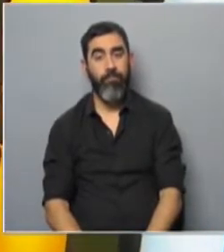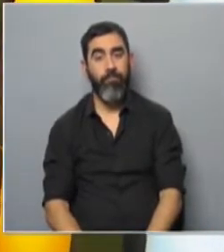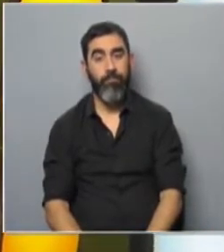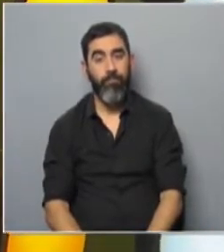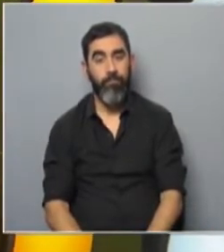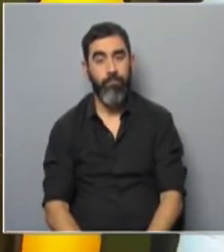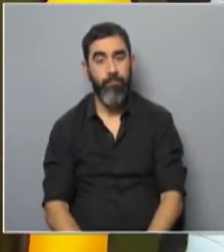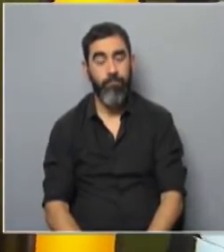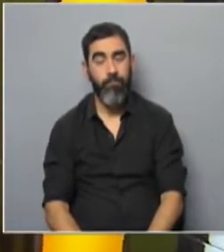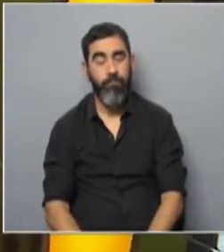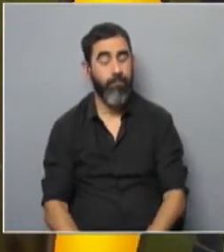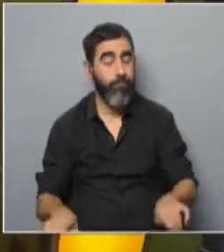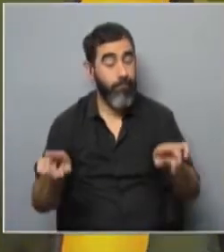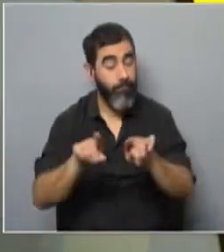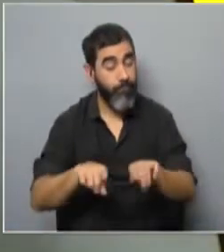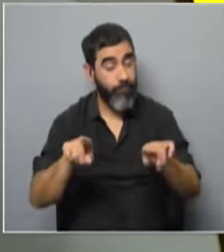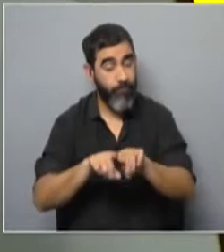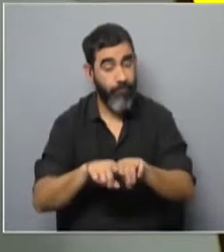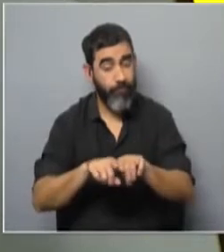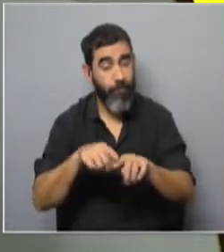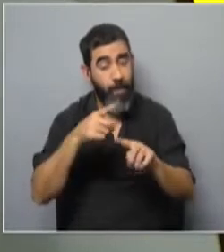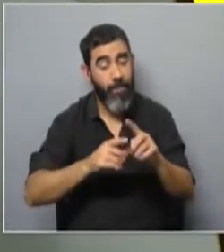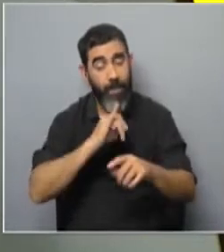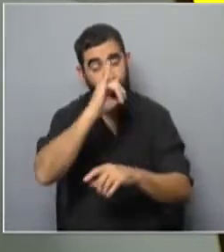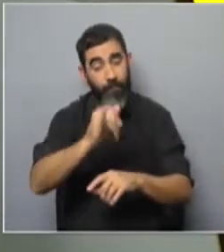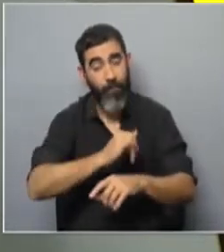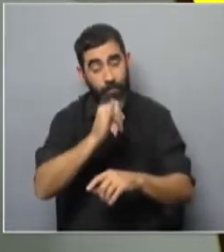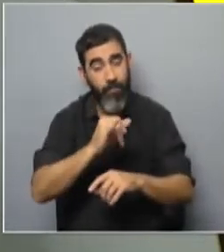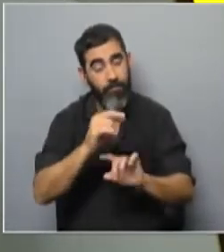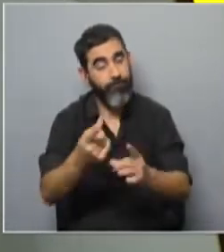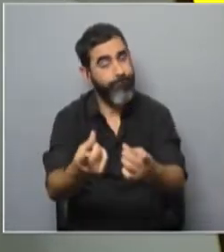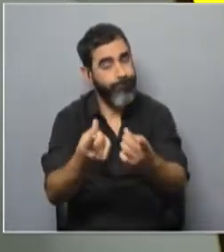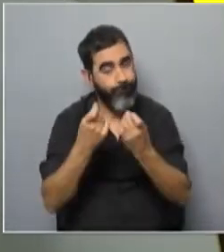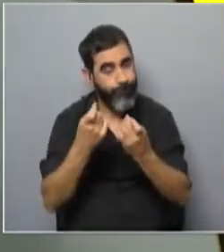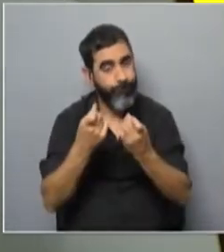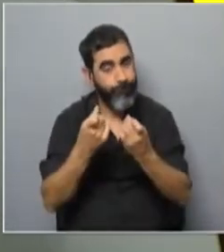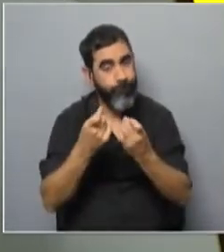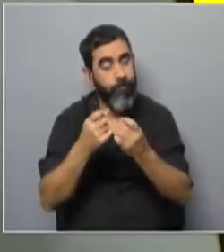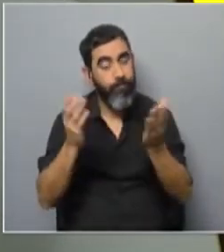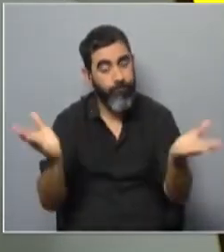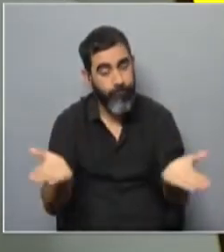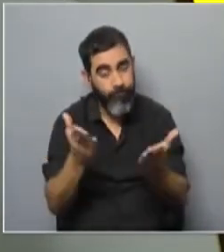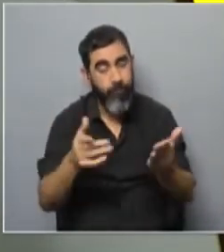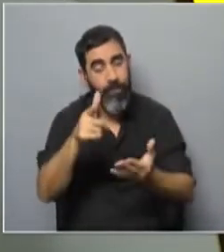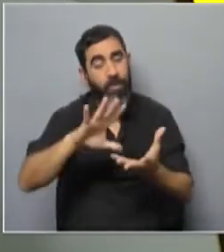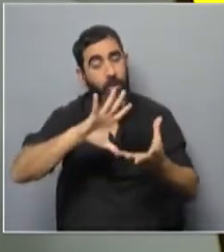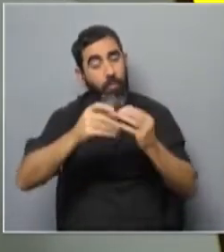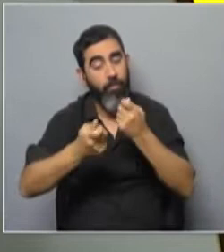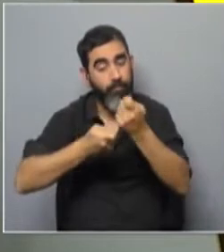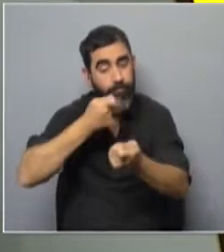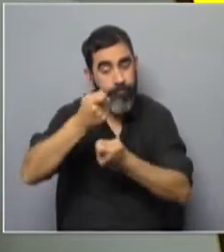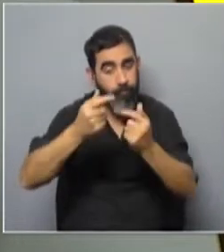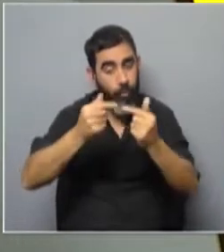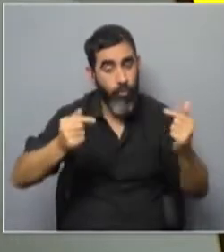Pero volvemos a lo mismo que cuando llegamos a la mitad del informe, Alexandra, ¿no? La necesidad de generar este tipo de insumos